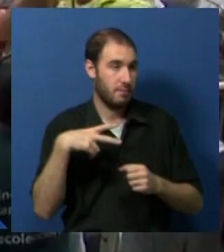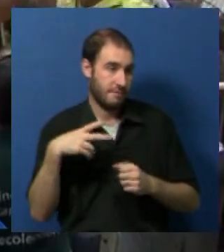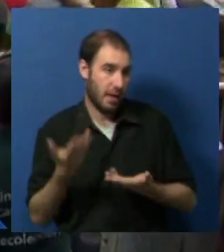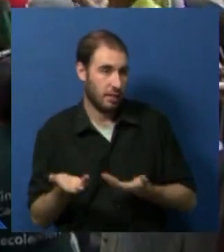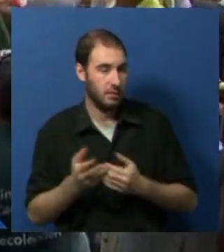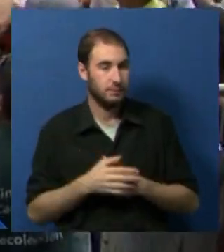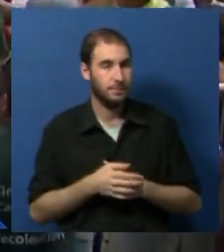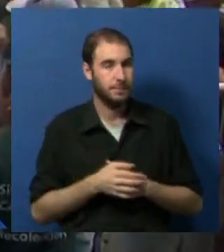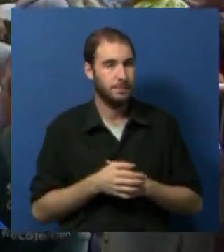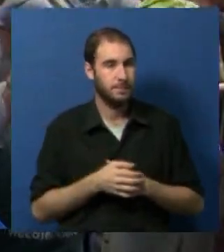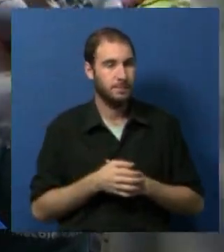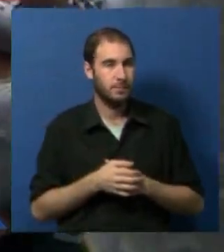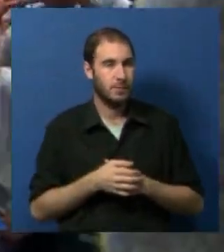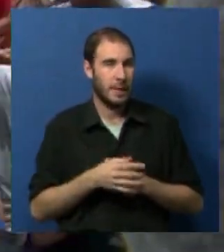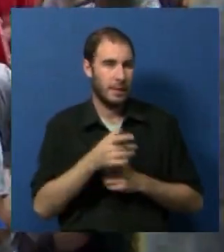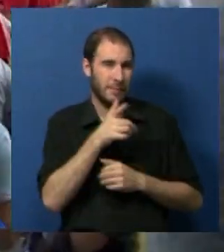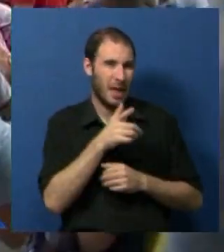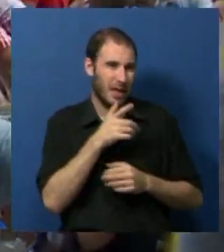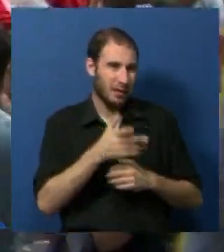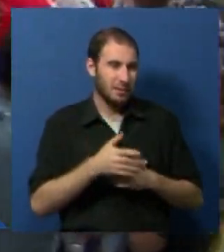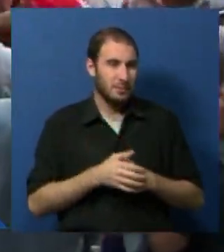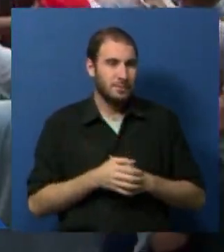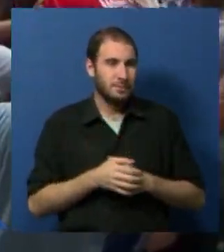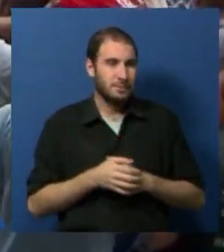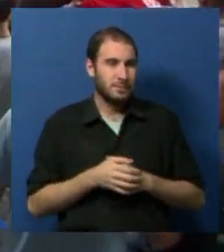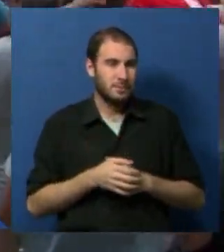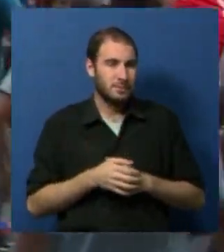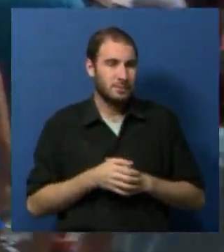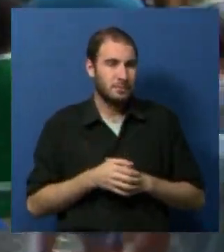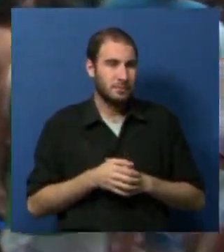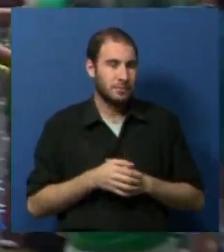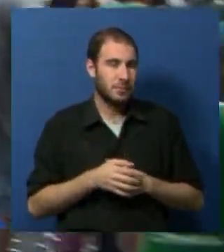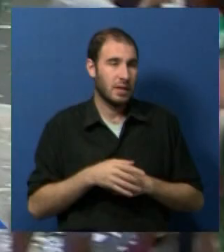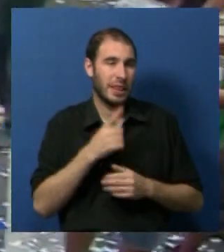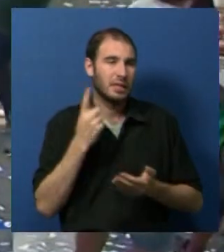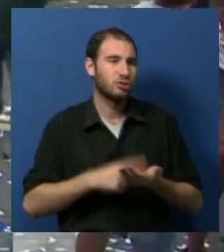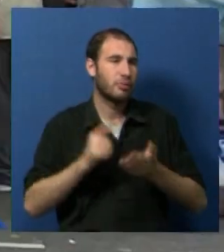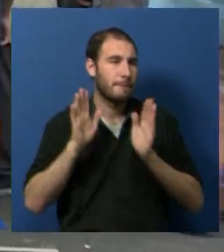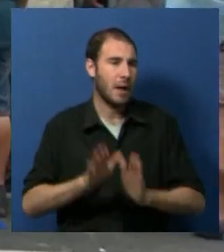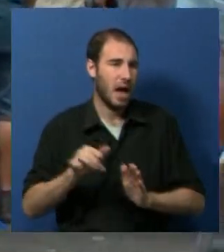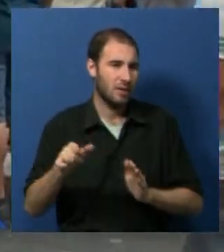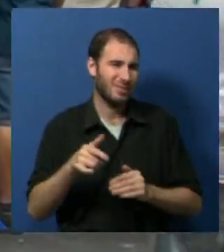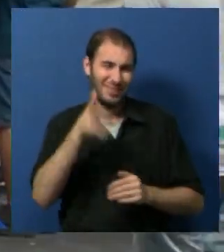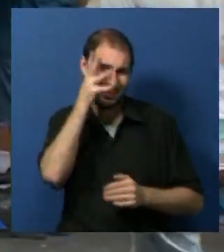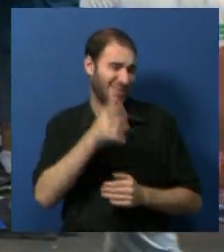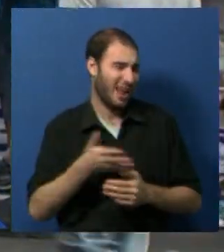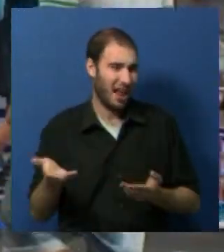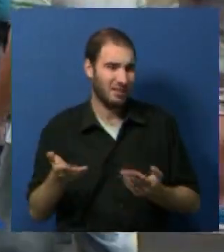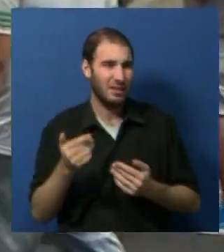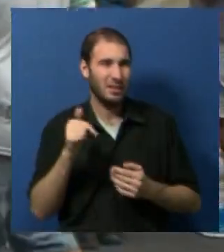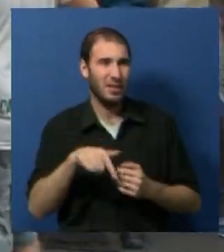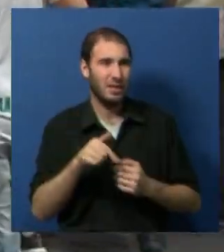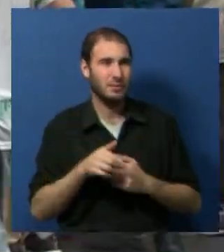privada. Yo creo que las medidas de fuerza son medidas extremas y que no se